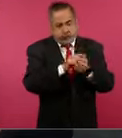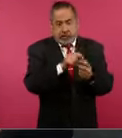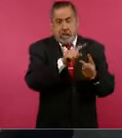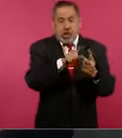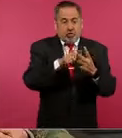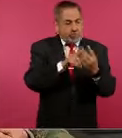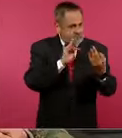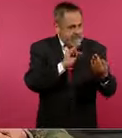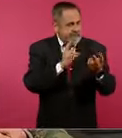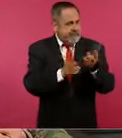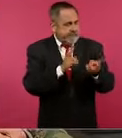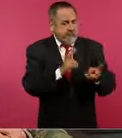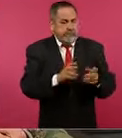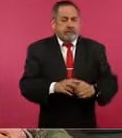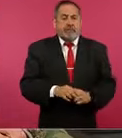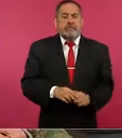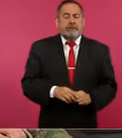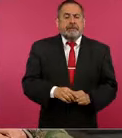y